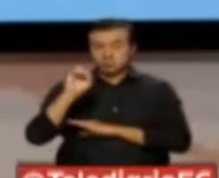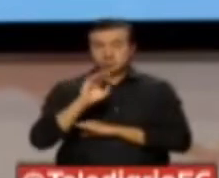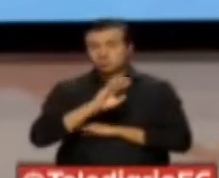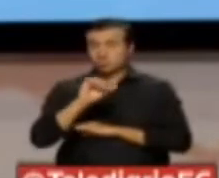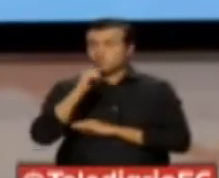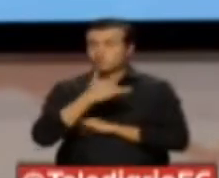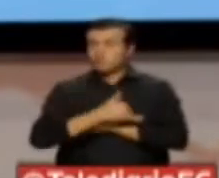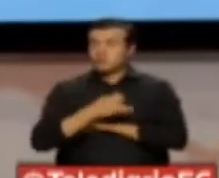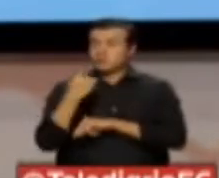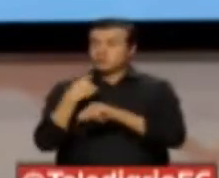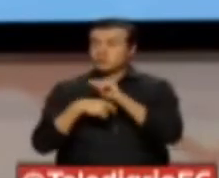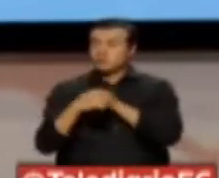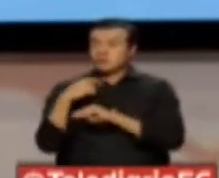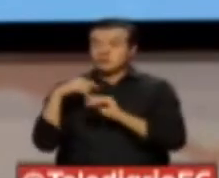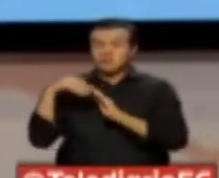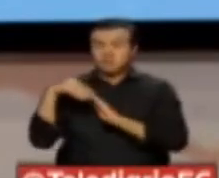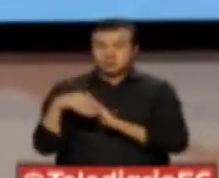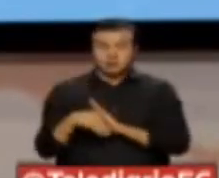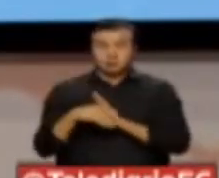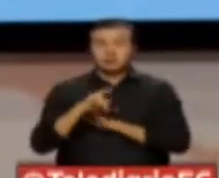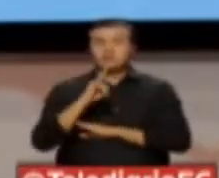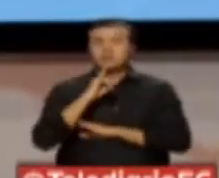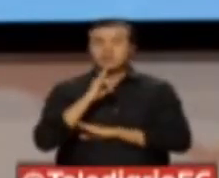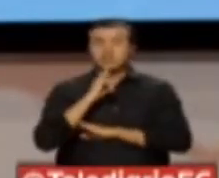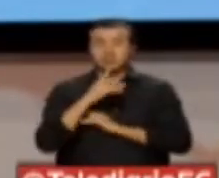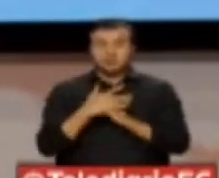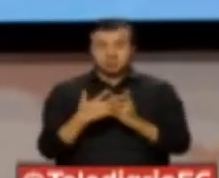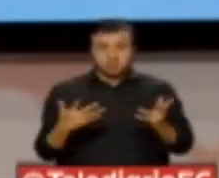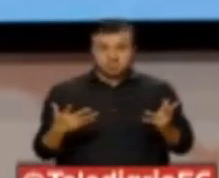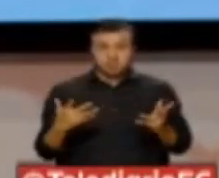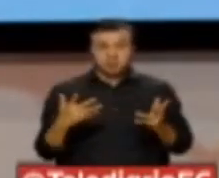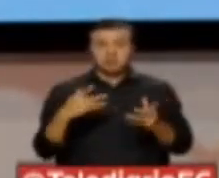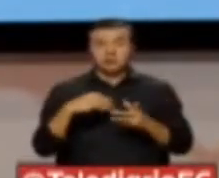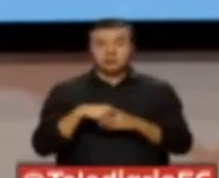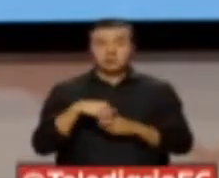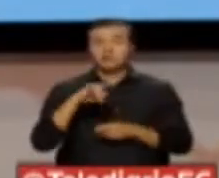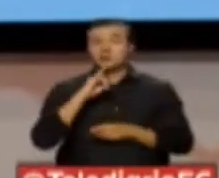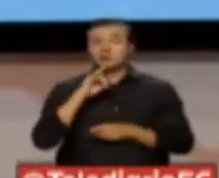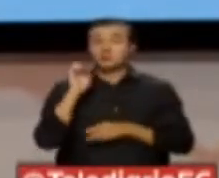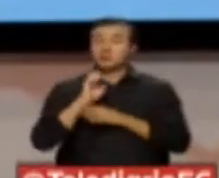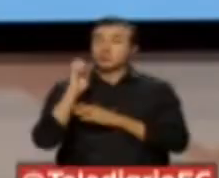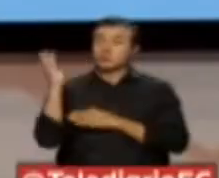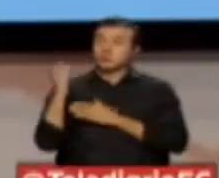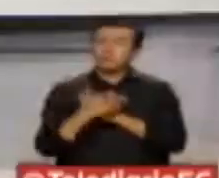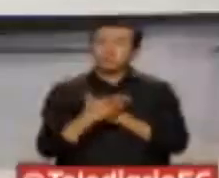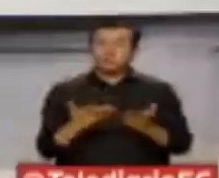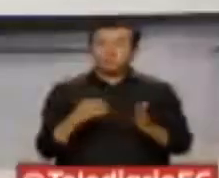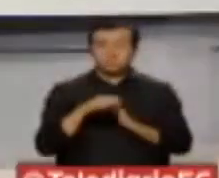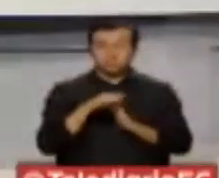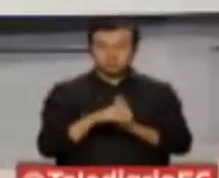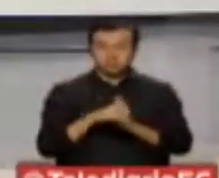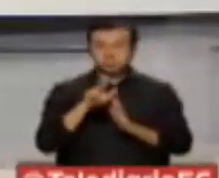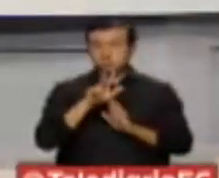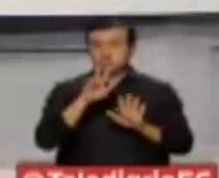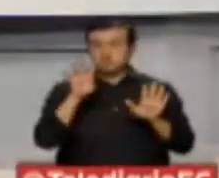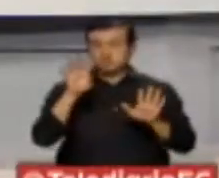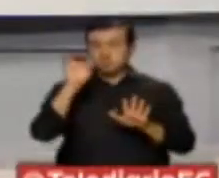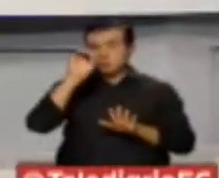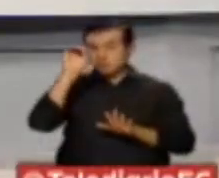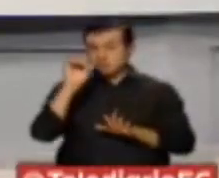exportaciones y los eeuu exportaciones de eeuu al ecuador han decrecido un